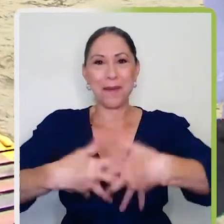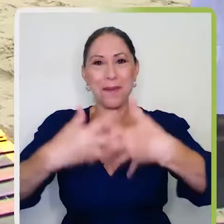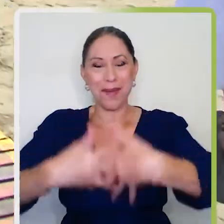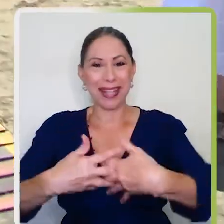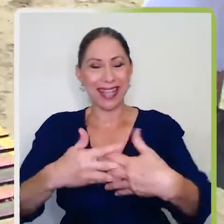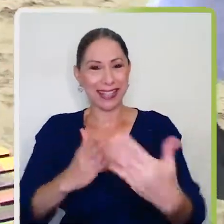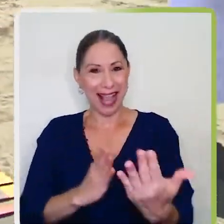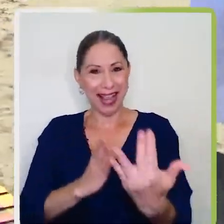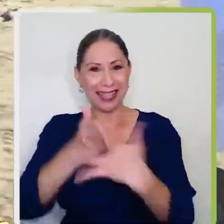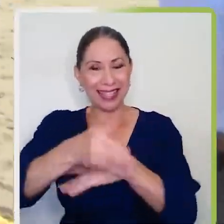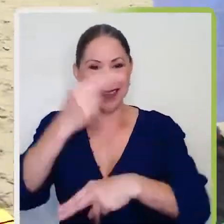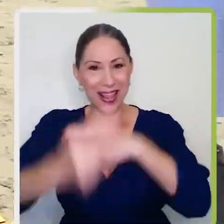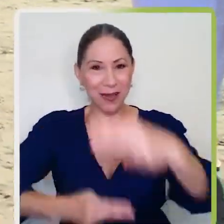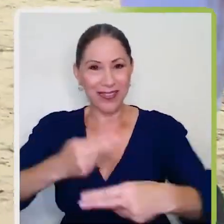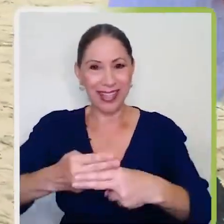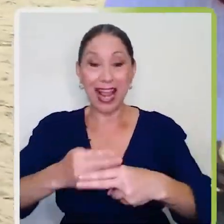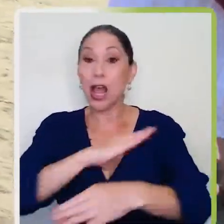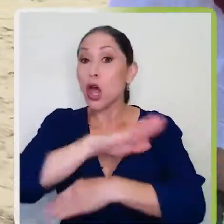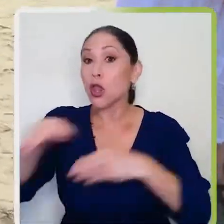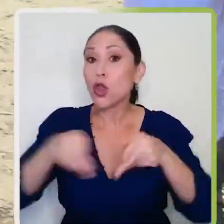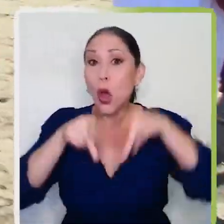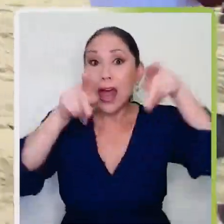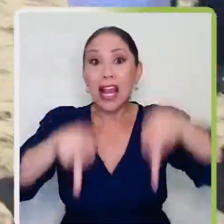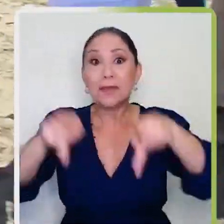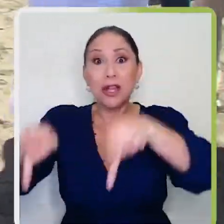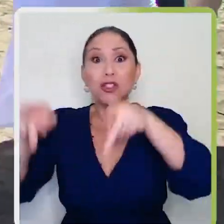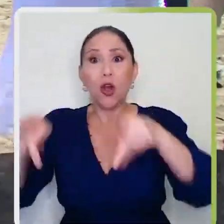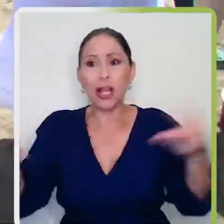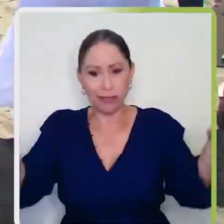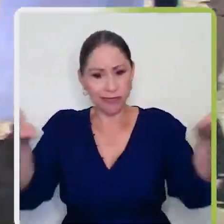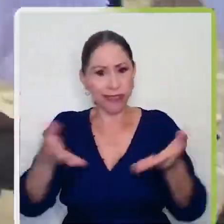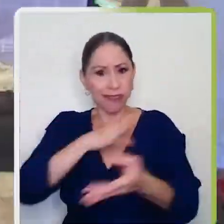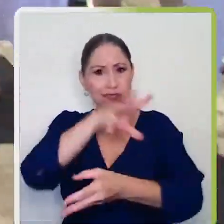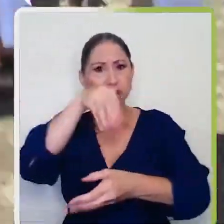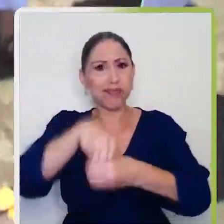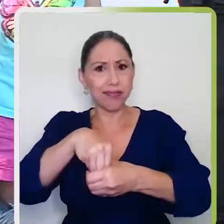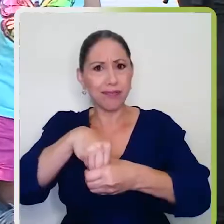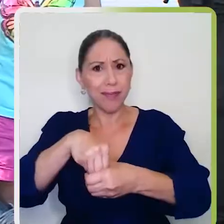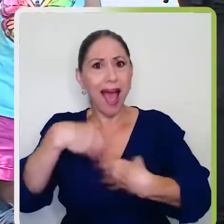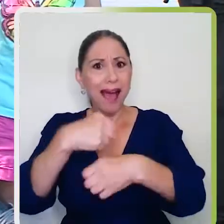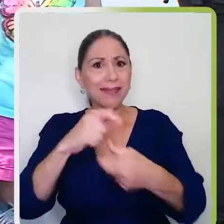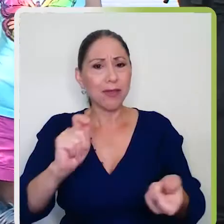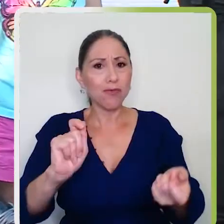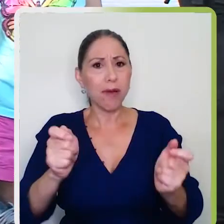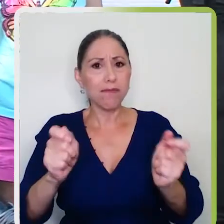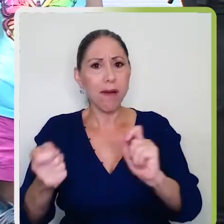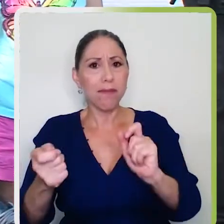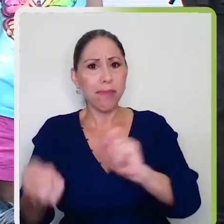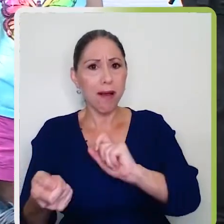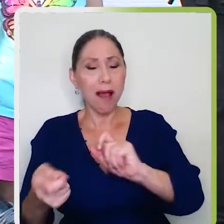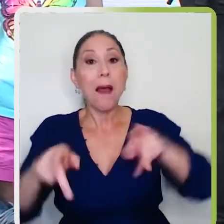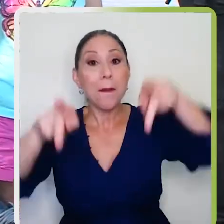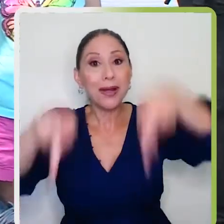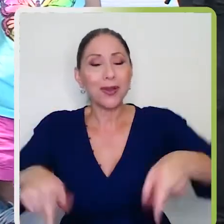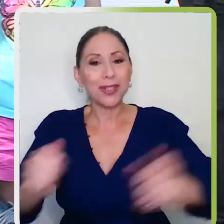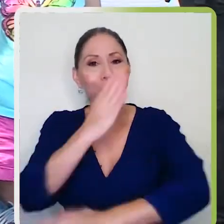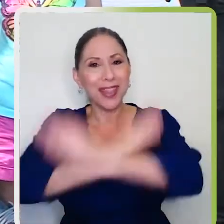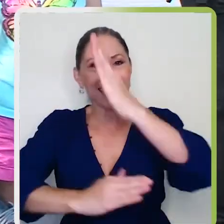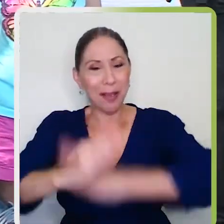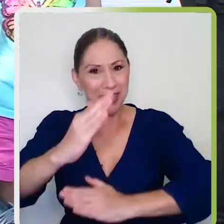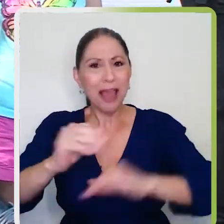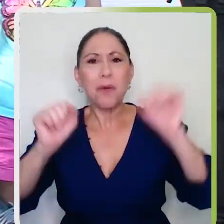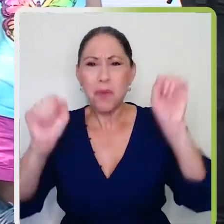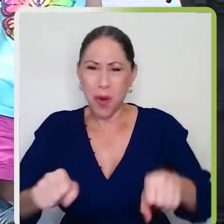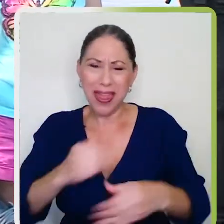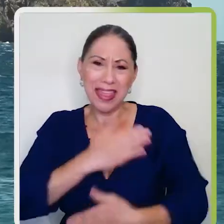iniciativas que toman en cuenta la accesibilidad universal, la inclusión de todas las personas y que están haciendo estos ajustes razonables para que las personas en condición